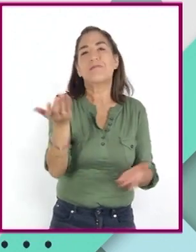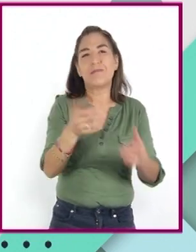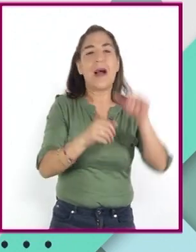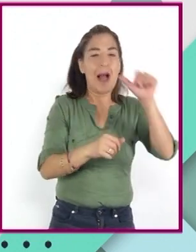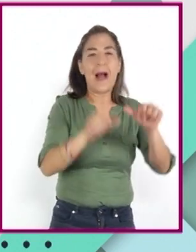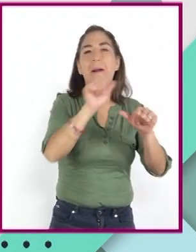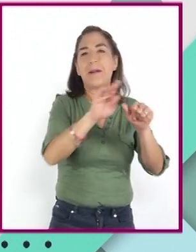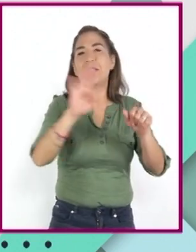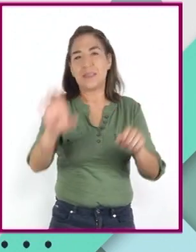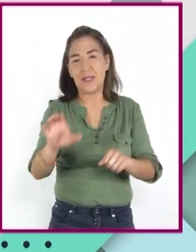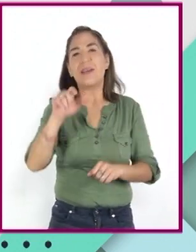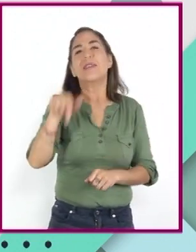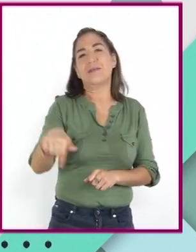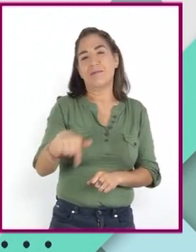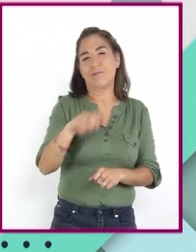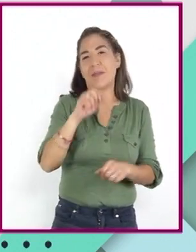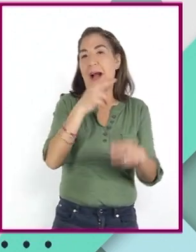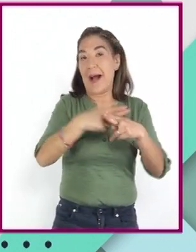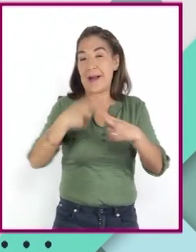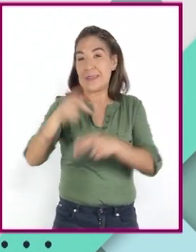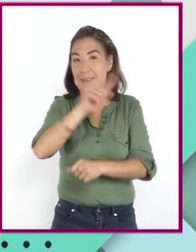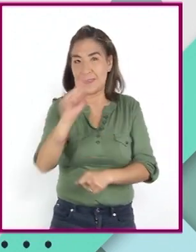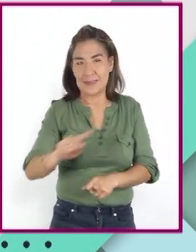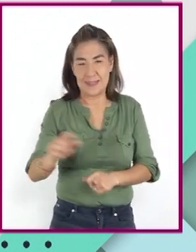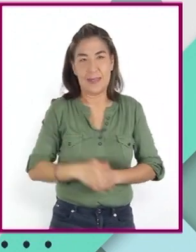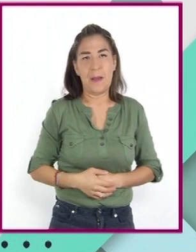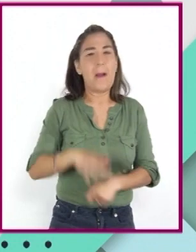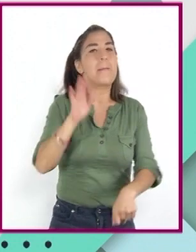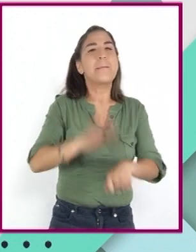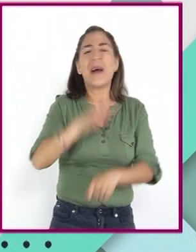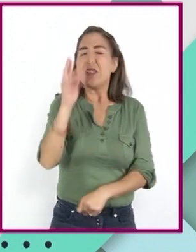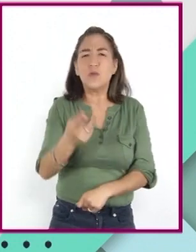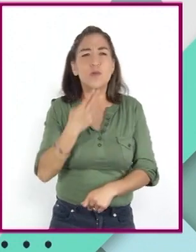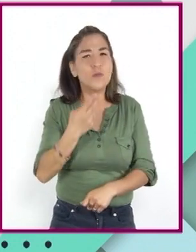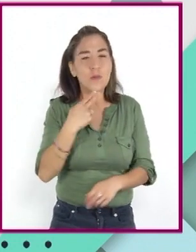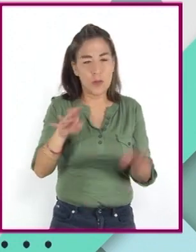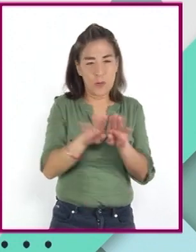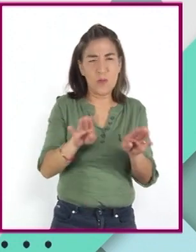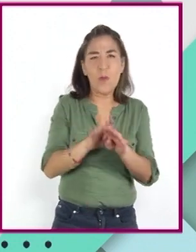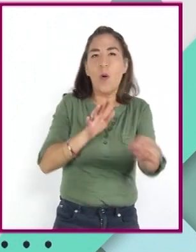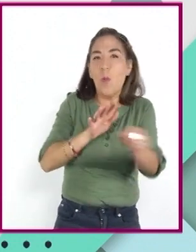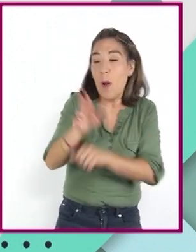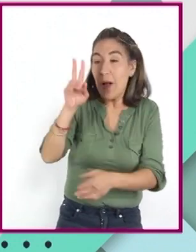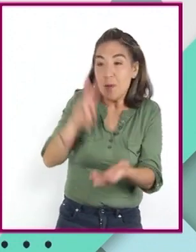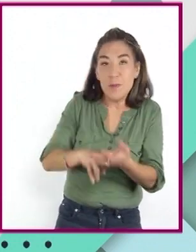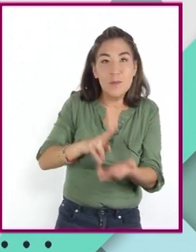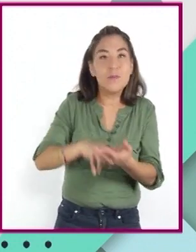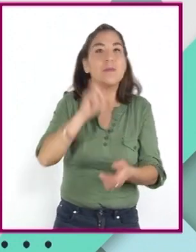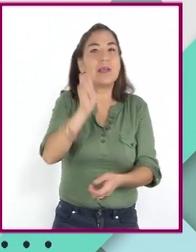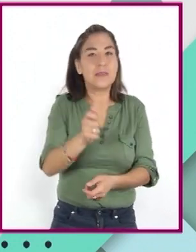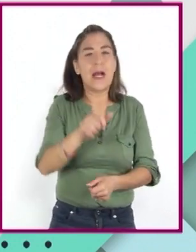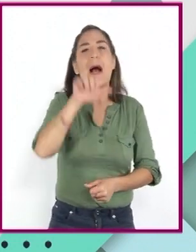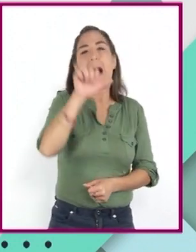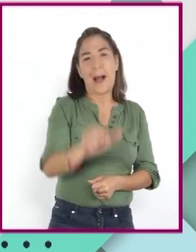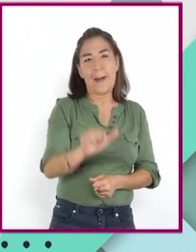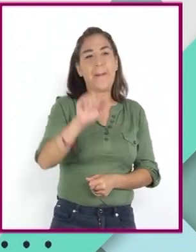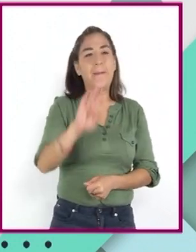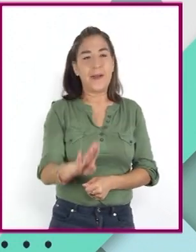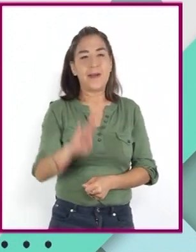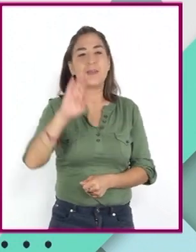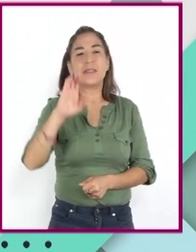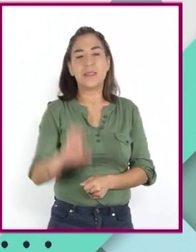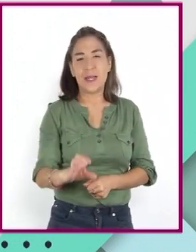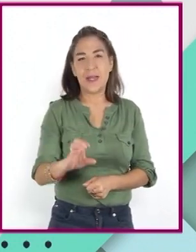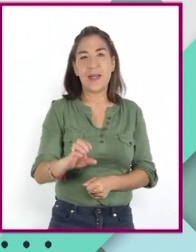alfabeto. Y las más utilizadas para representar una incógnita o una variable son A, B,